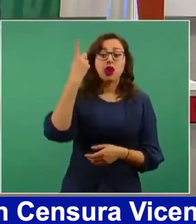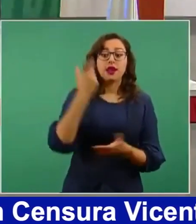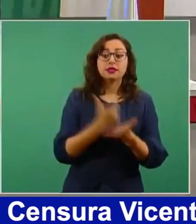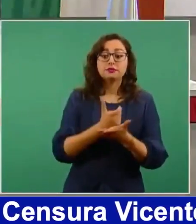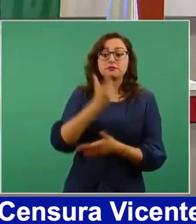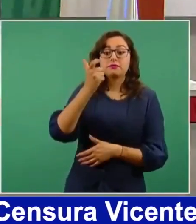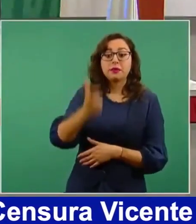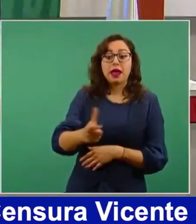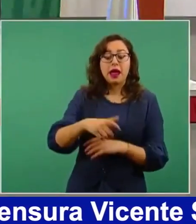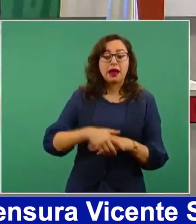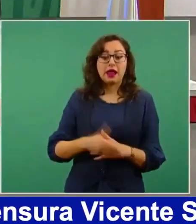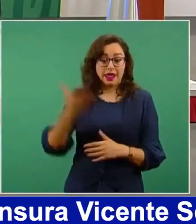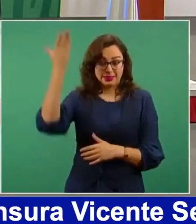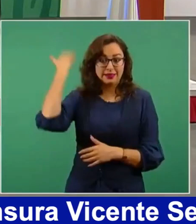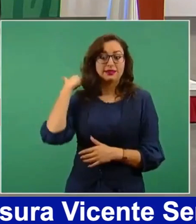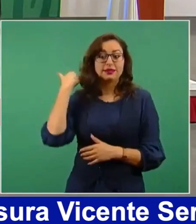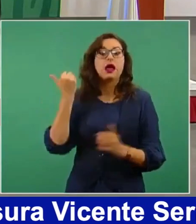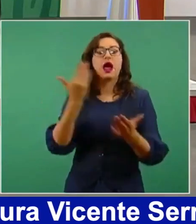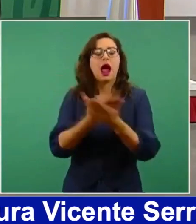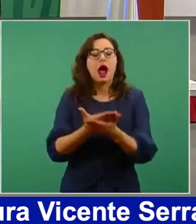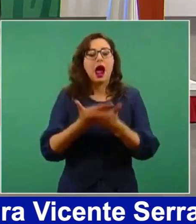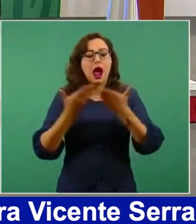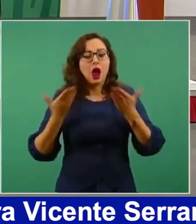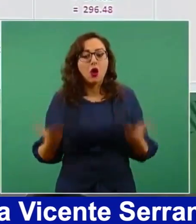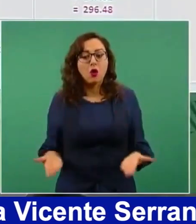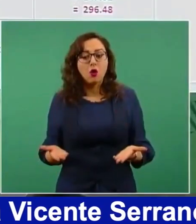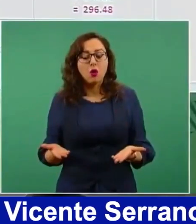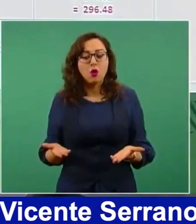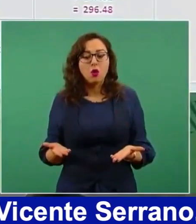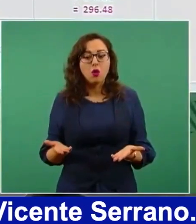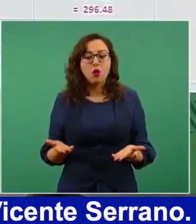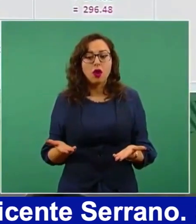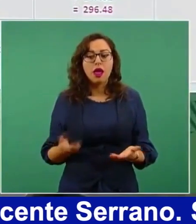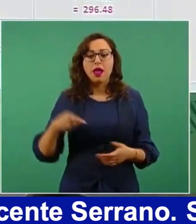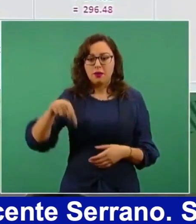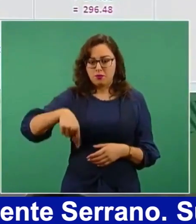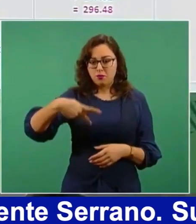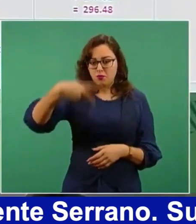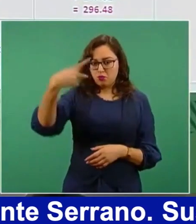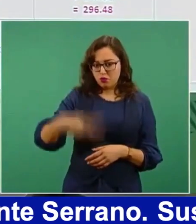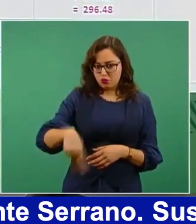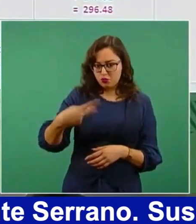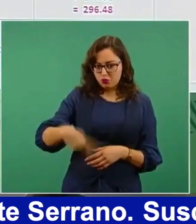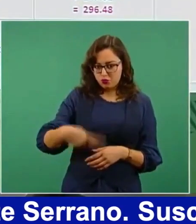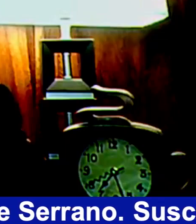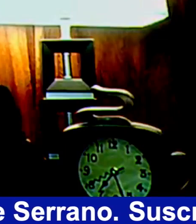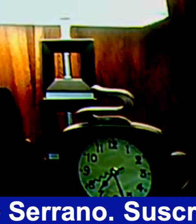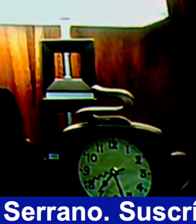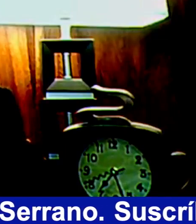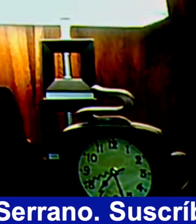¿Cómo queda ahora? Si se trata de etano nacional,